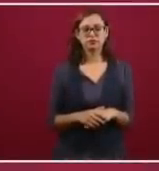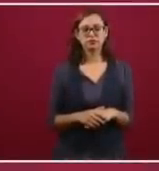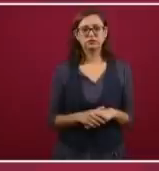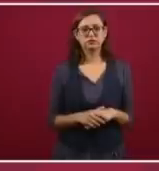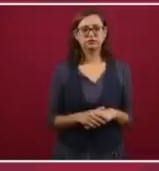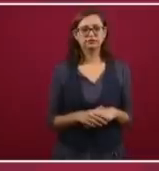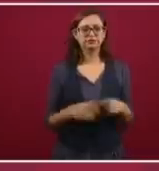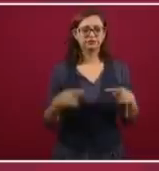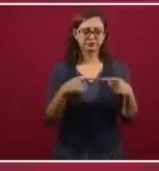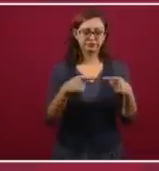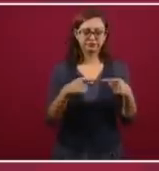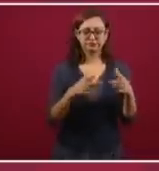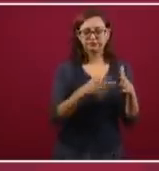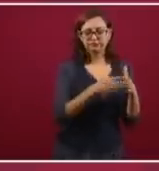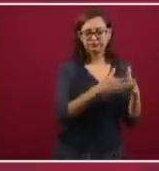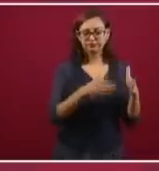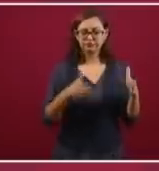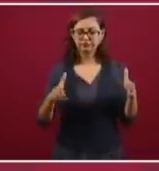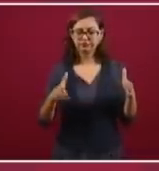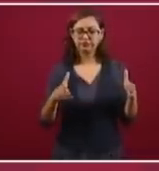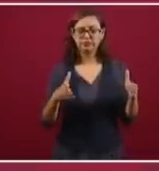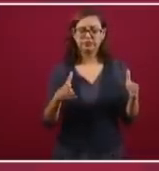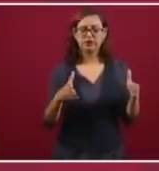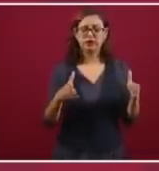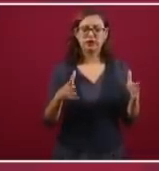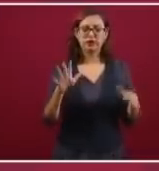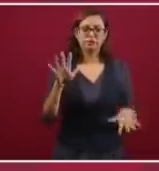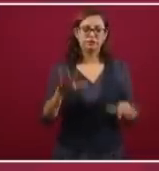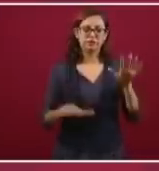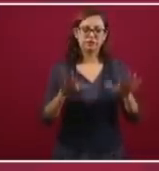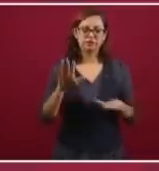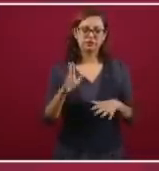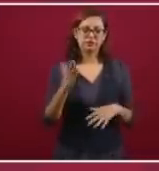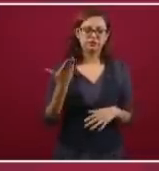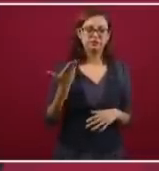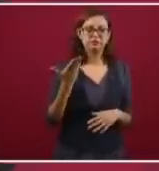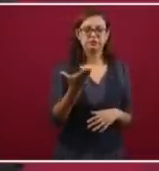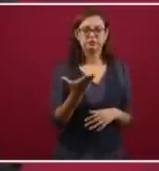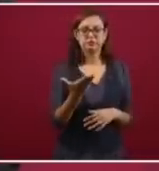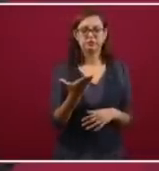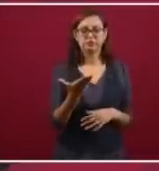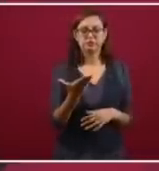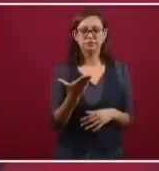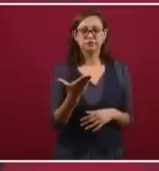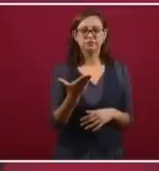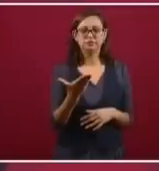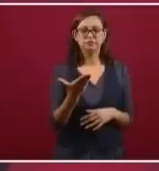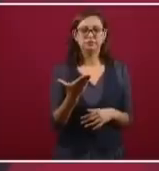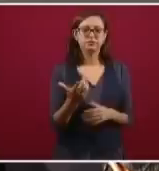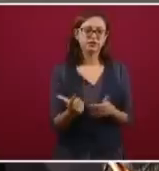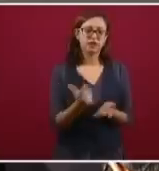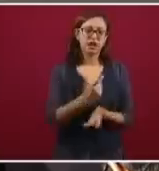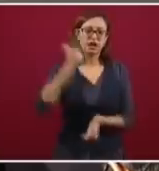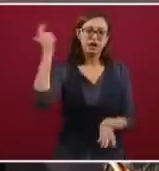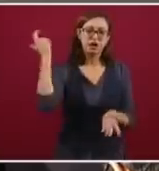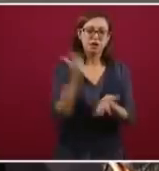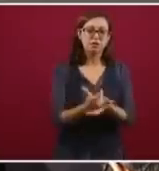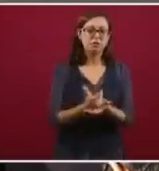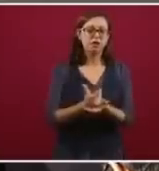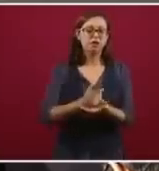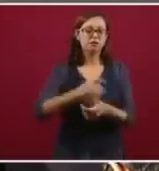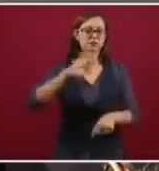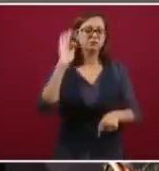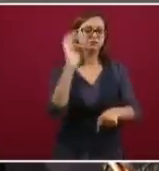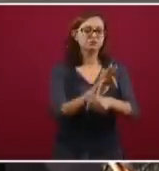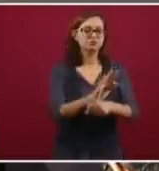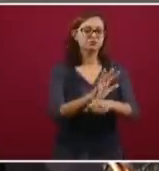algunos tramos se solicita el que se pague indemnizaciones